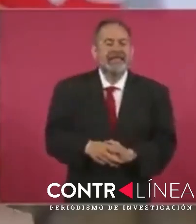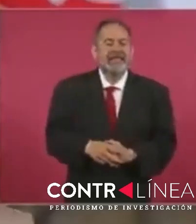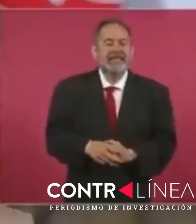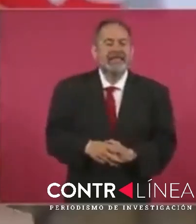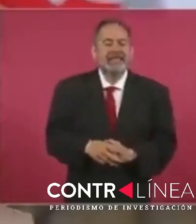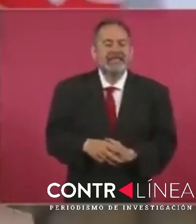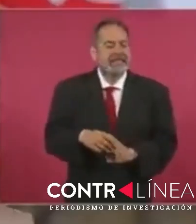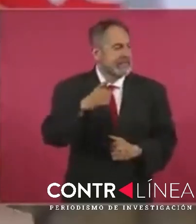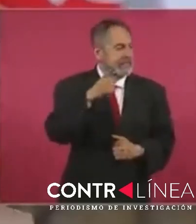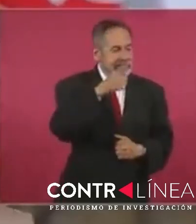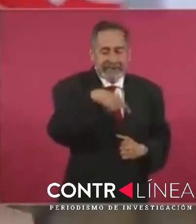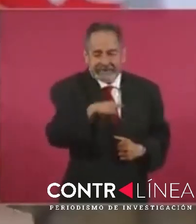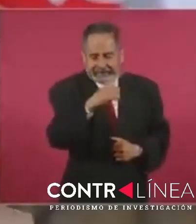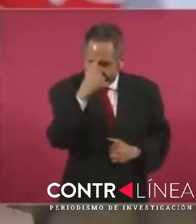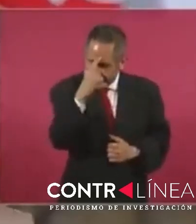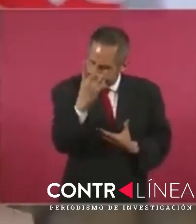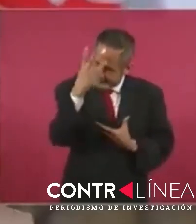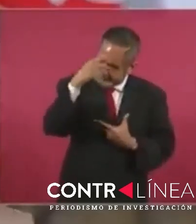lo internalicen